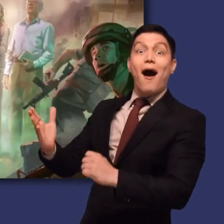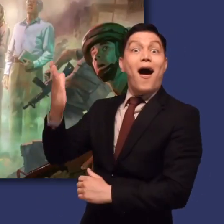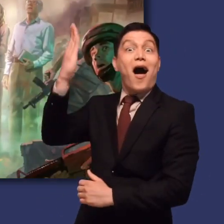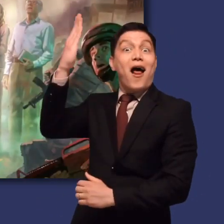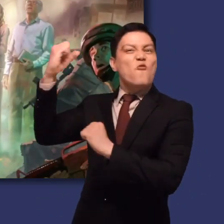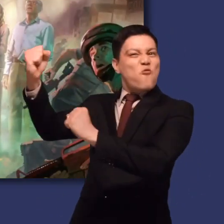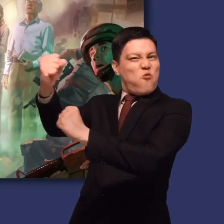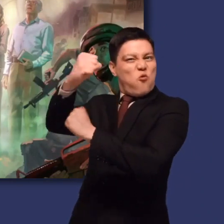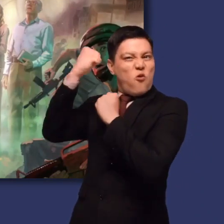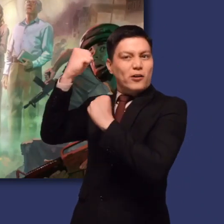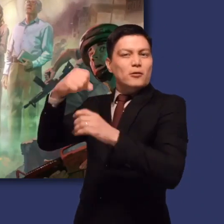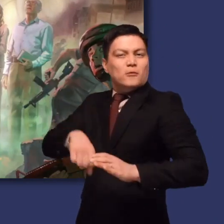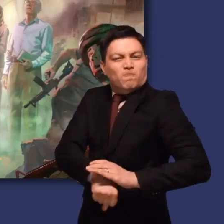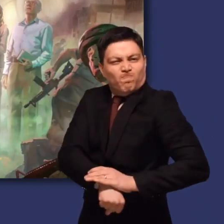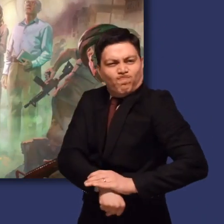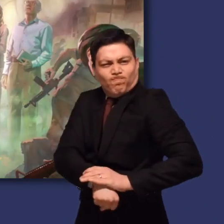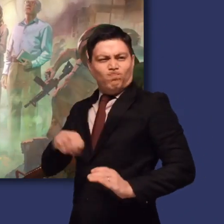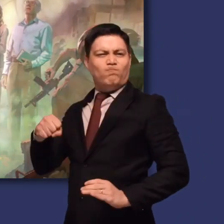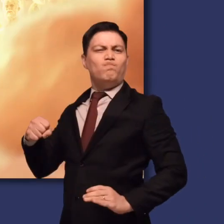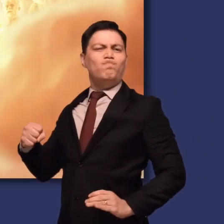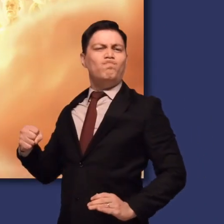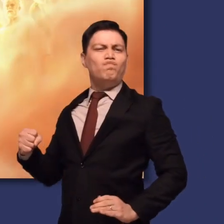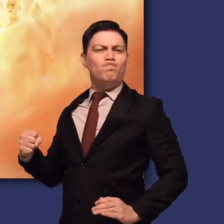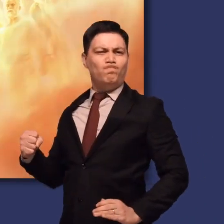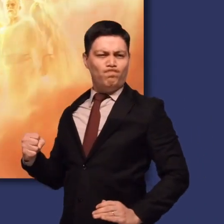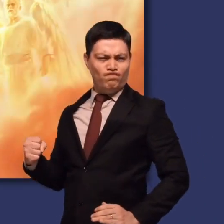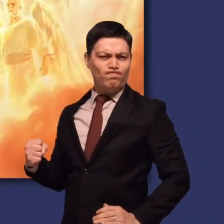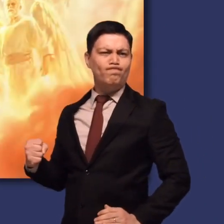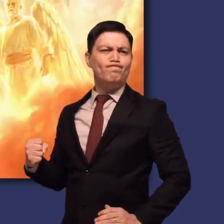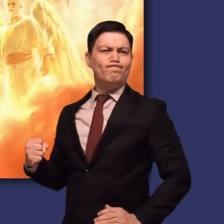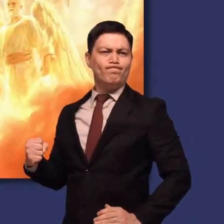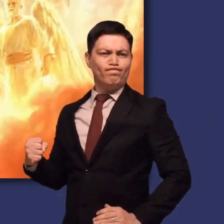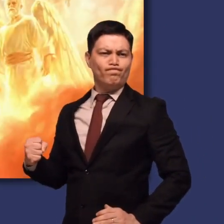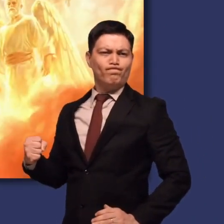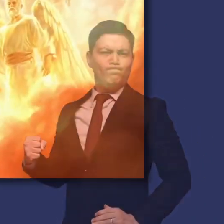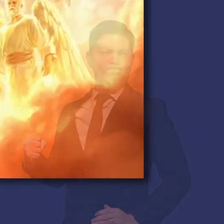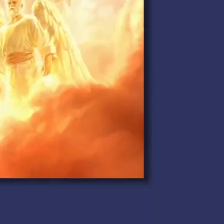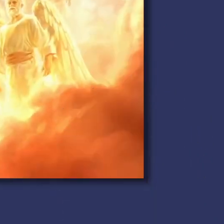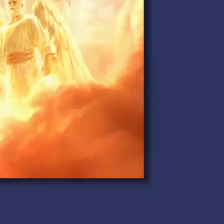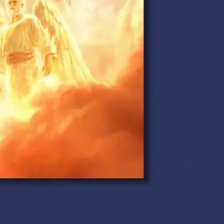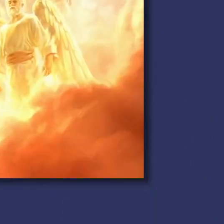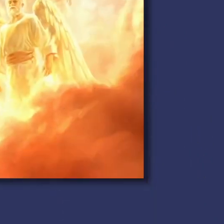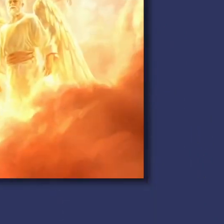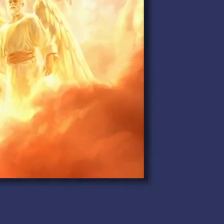enemigos. Y liberará a los siervos leales de Jehová.